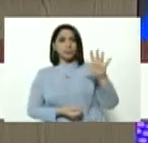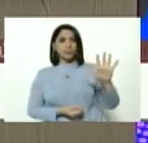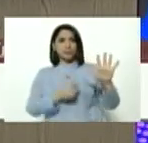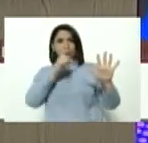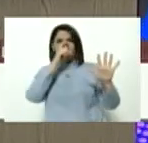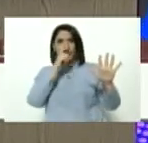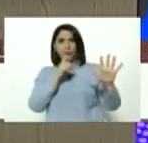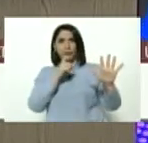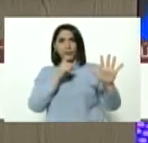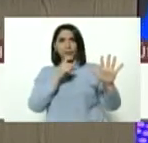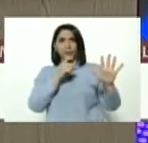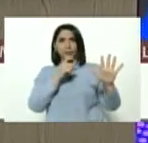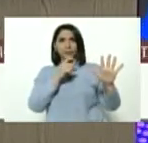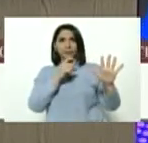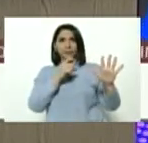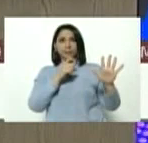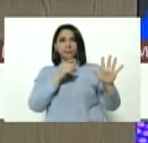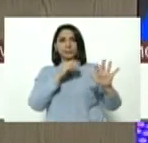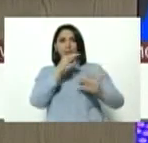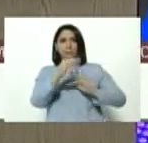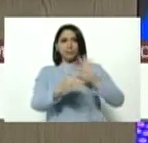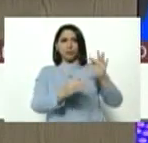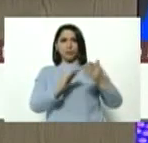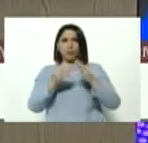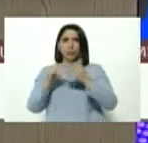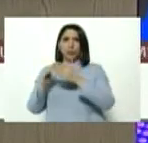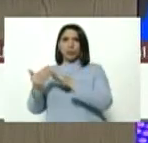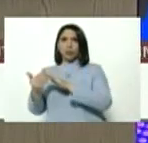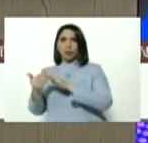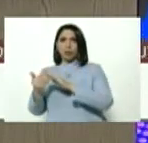estos son los tres casos de transmisión comunitaria en Caracas.